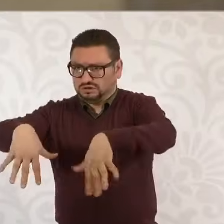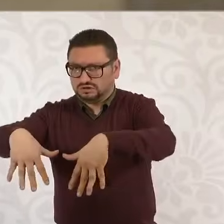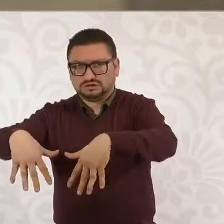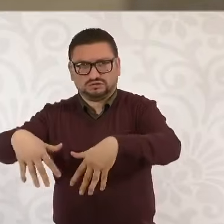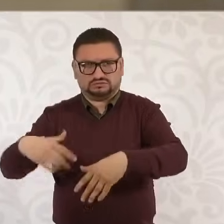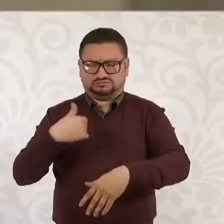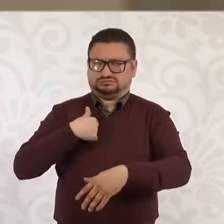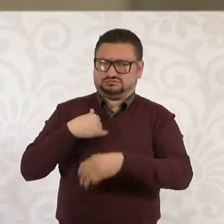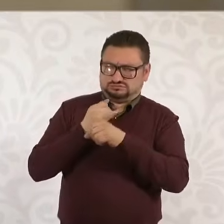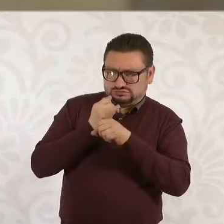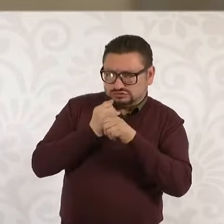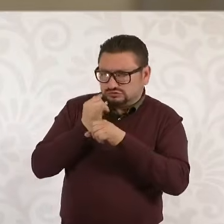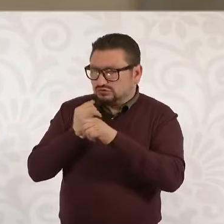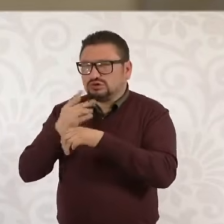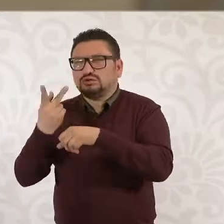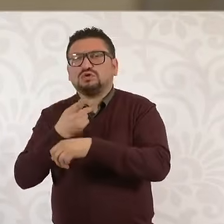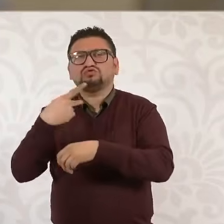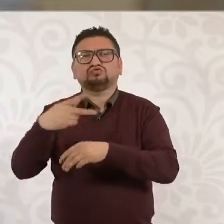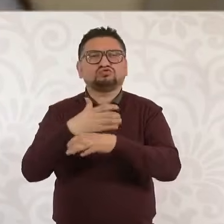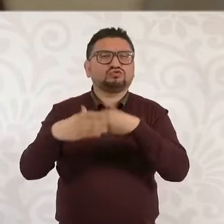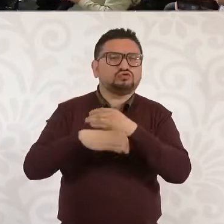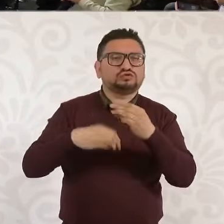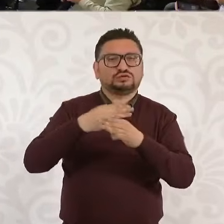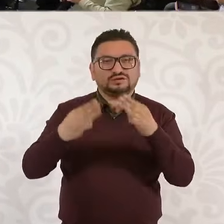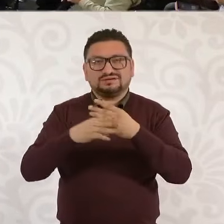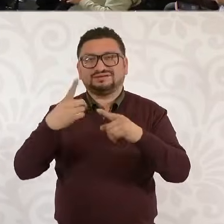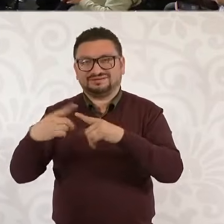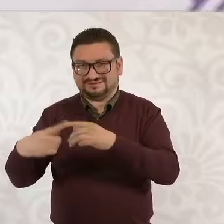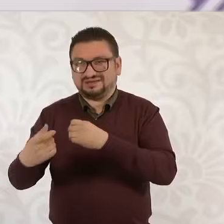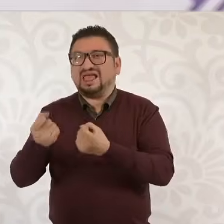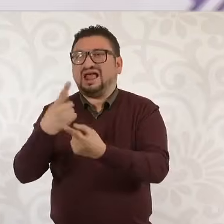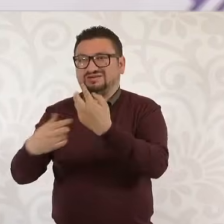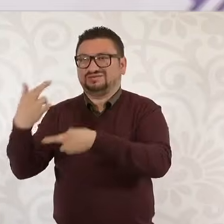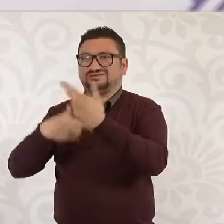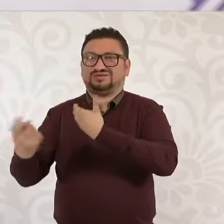yo estaba investigando, bueno, ¿qué pasó con todo esto? Ya se andan reciclando, por cierto. Sí,